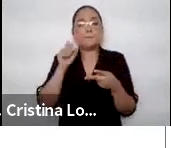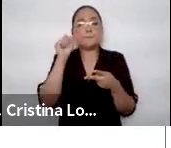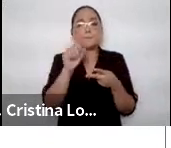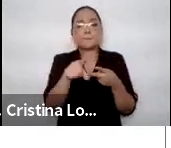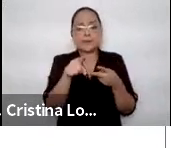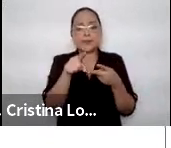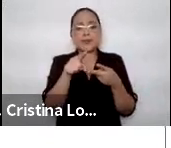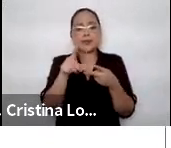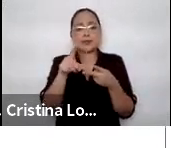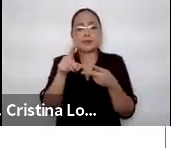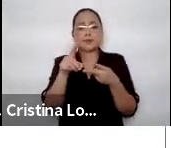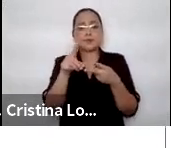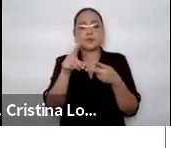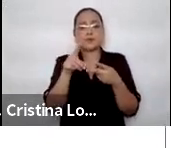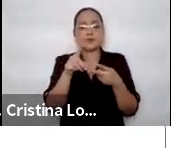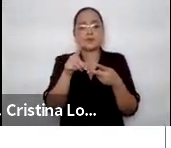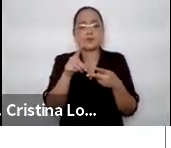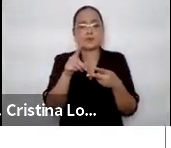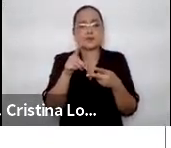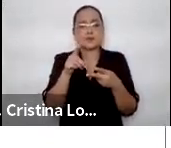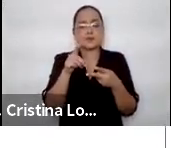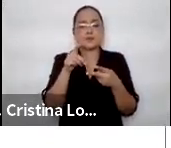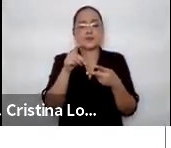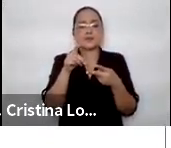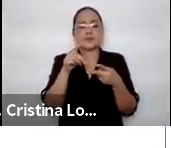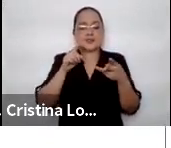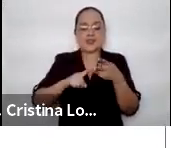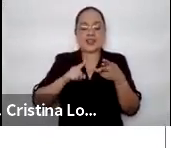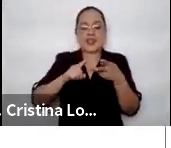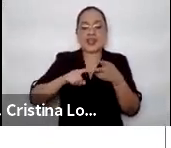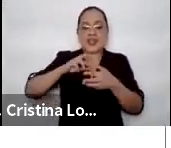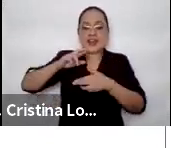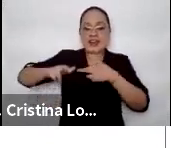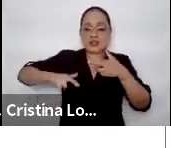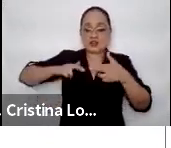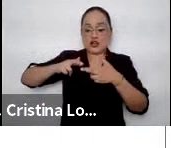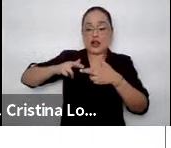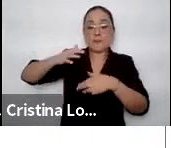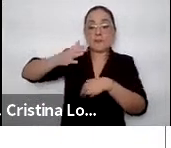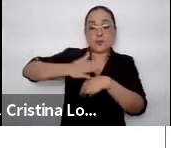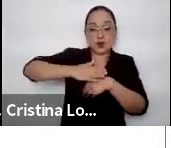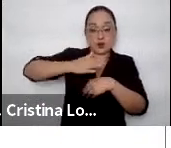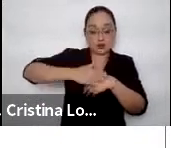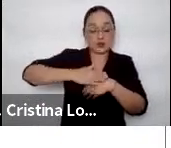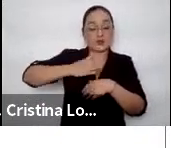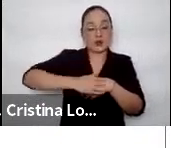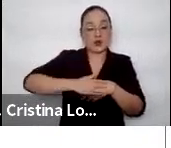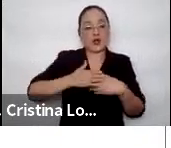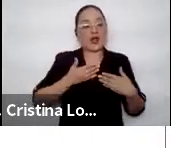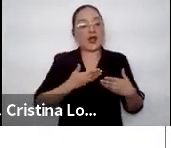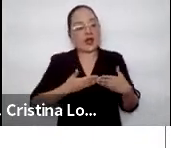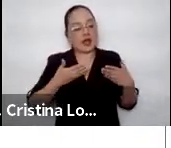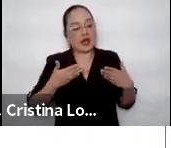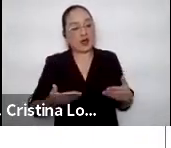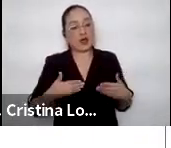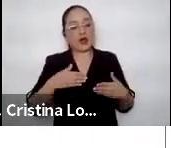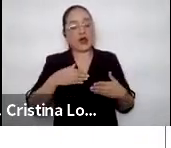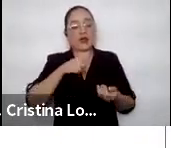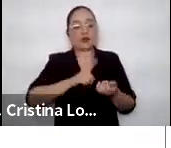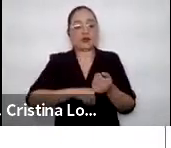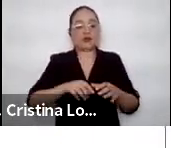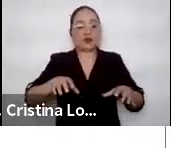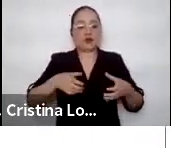como los plenos regionales en su momento y actualmente todavía los plenos de